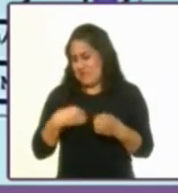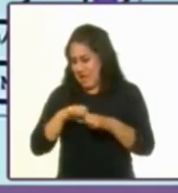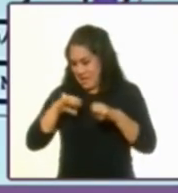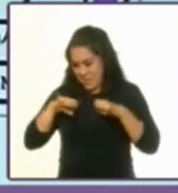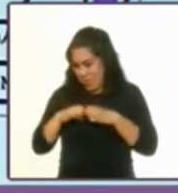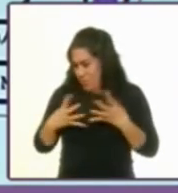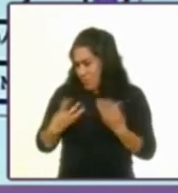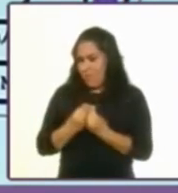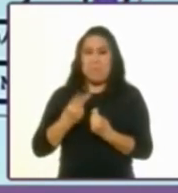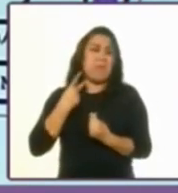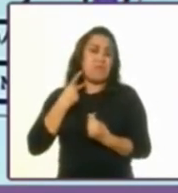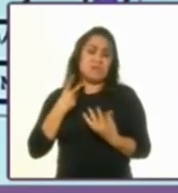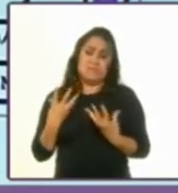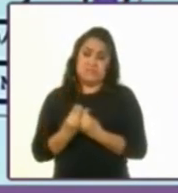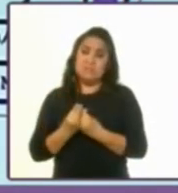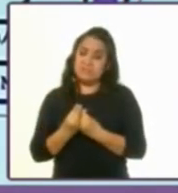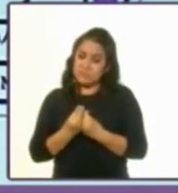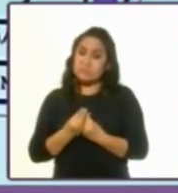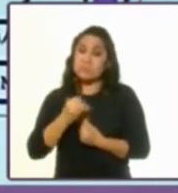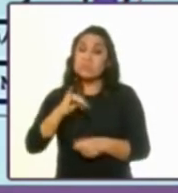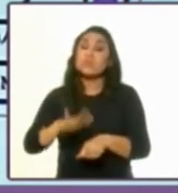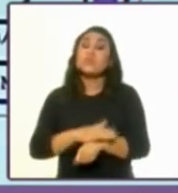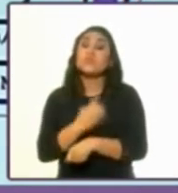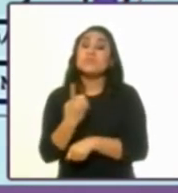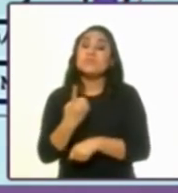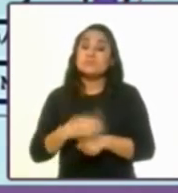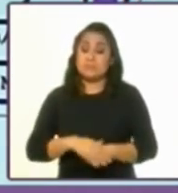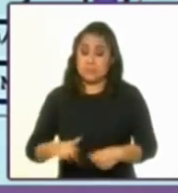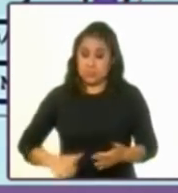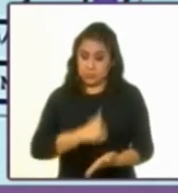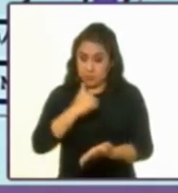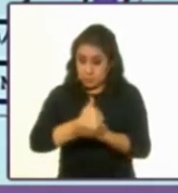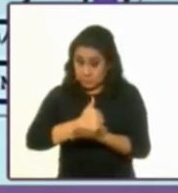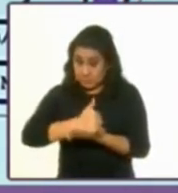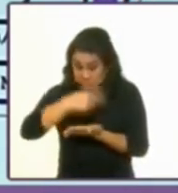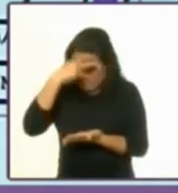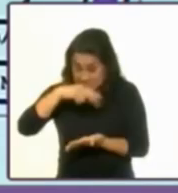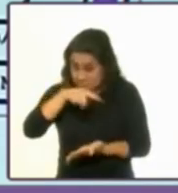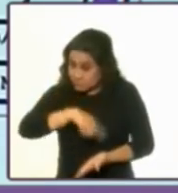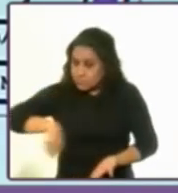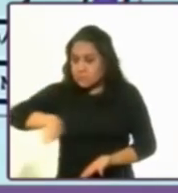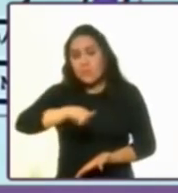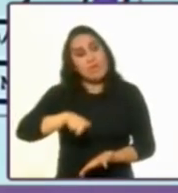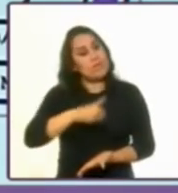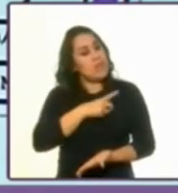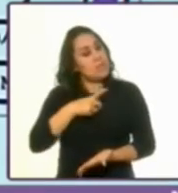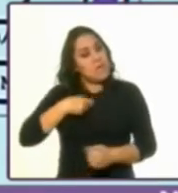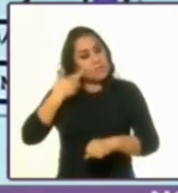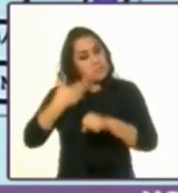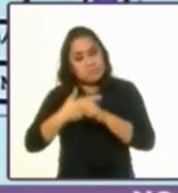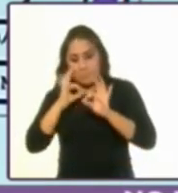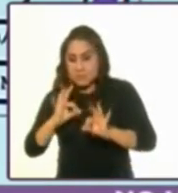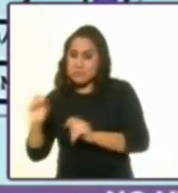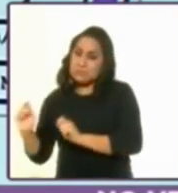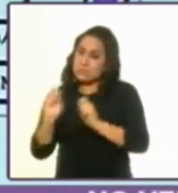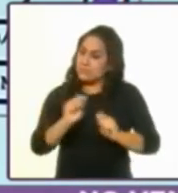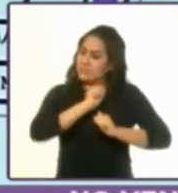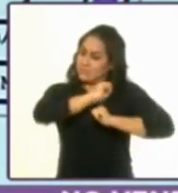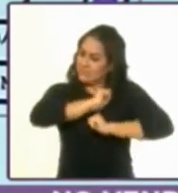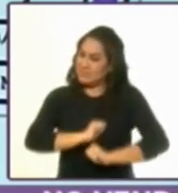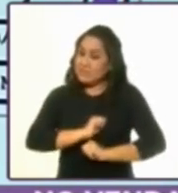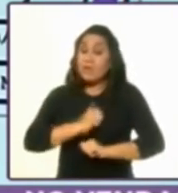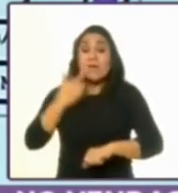partido estamos porque efectivamente en la ciudad de mexico debe tener esa responsabilidad la responsabilidad